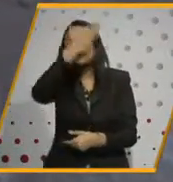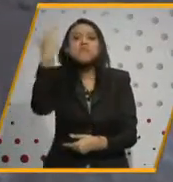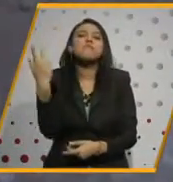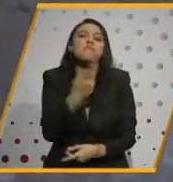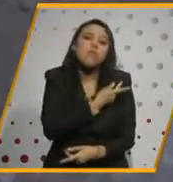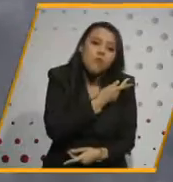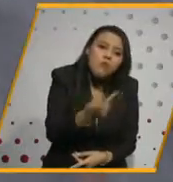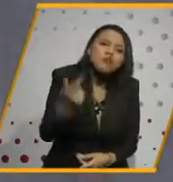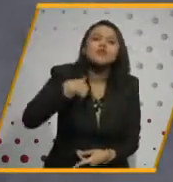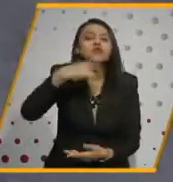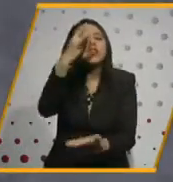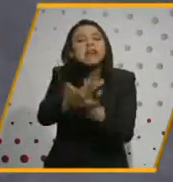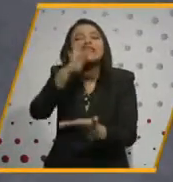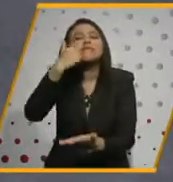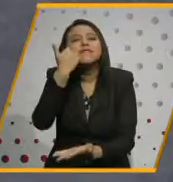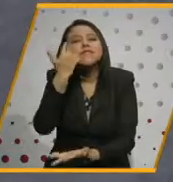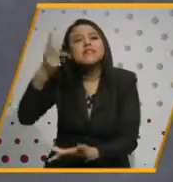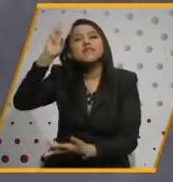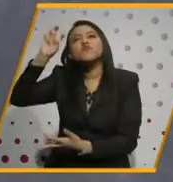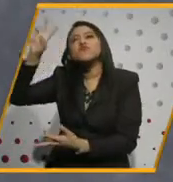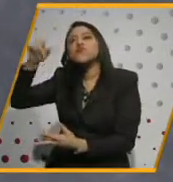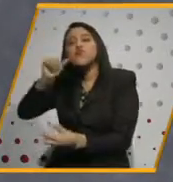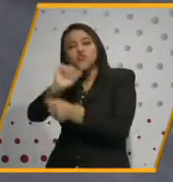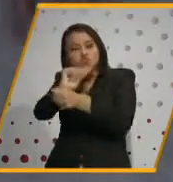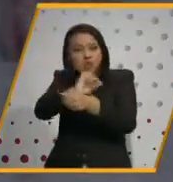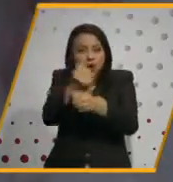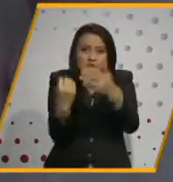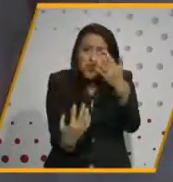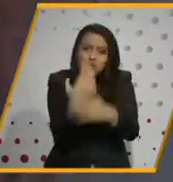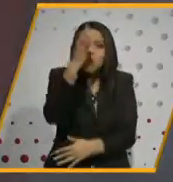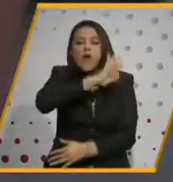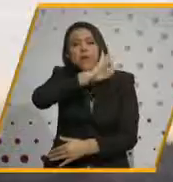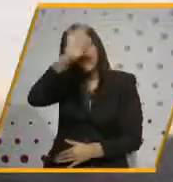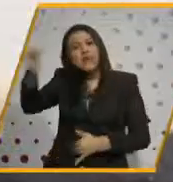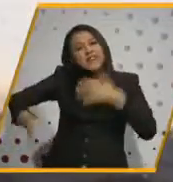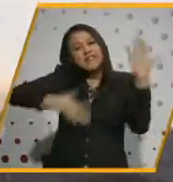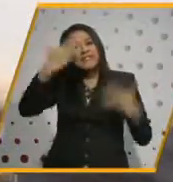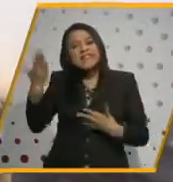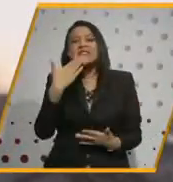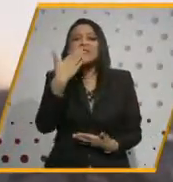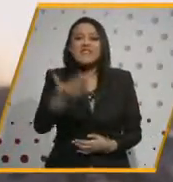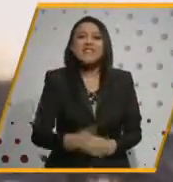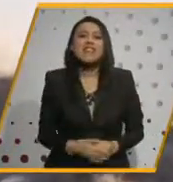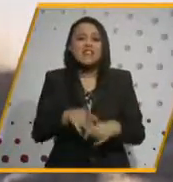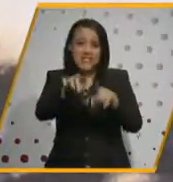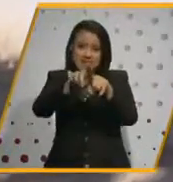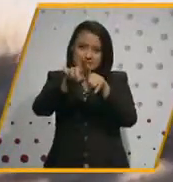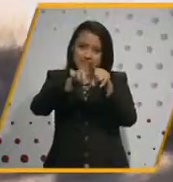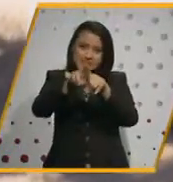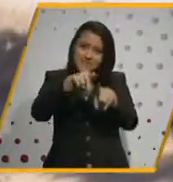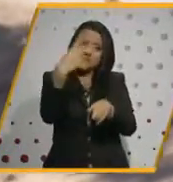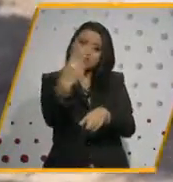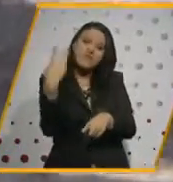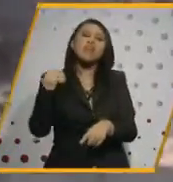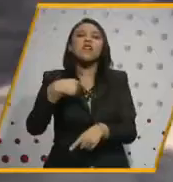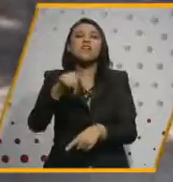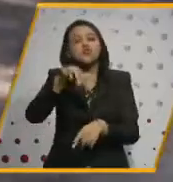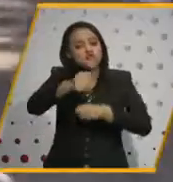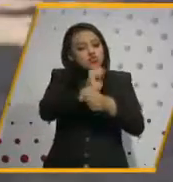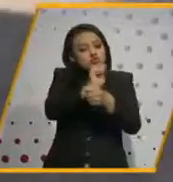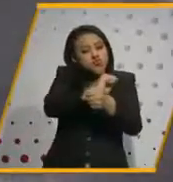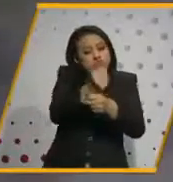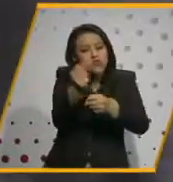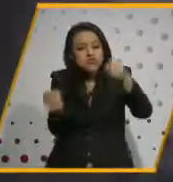sueñan con tener en sus manos coches nuevos para poder disfrutar de su infancia. Para estos hermanitos, los coches son su afición y se